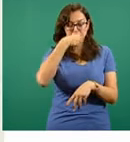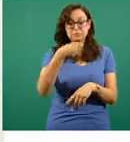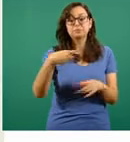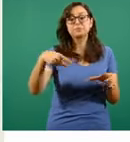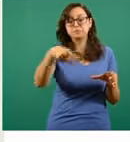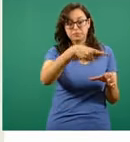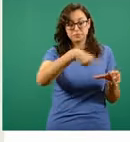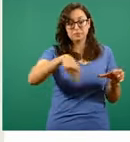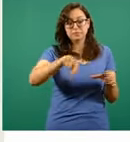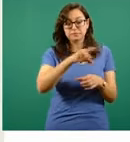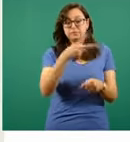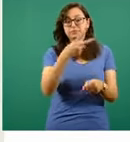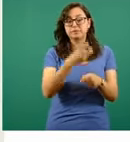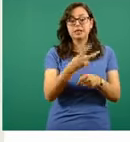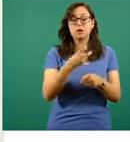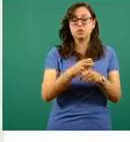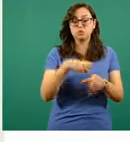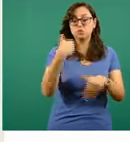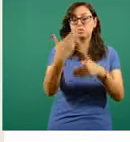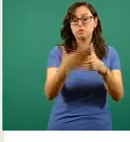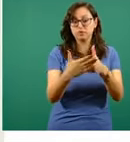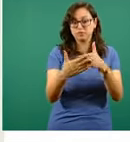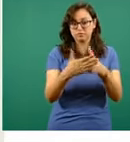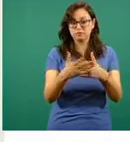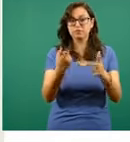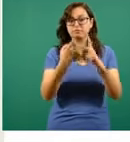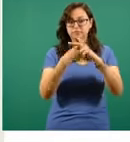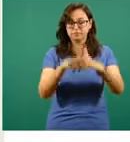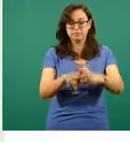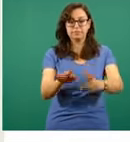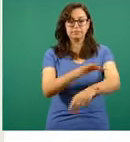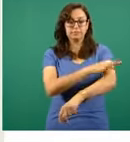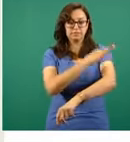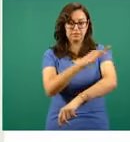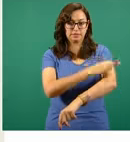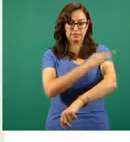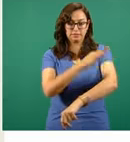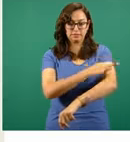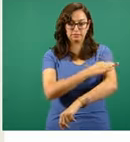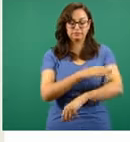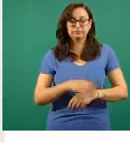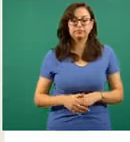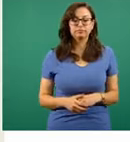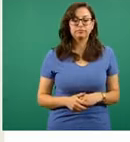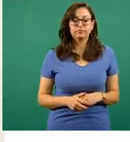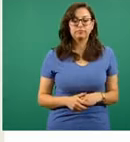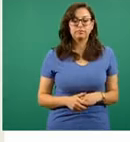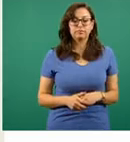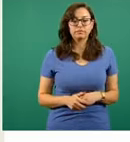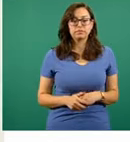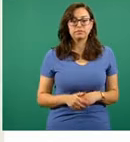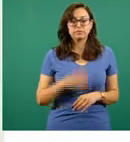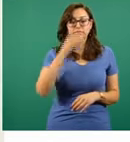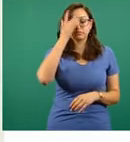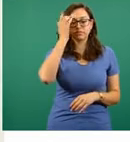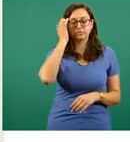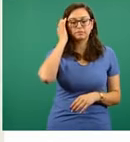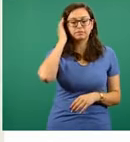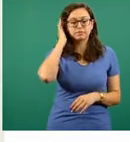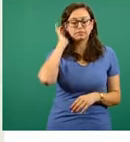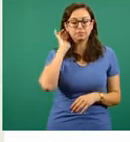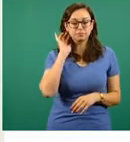precisamente la segunda etapa de la vacunación y con quienes se iniciará esta vacunación, ni bien se